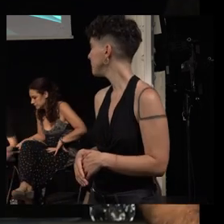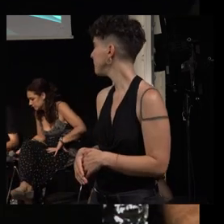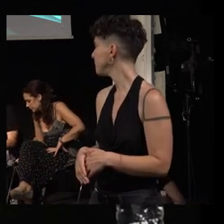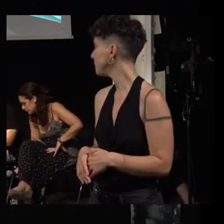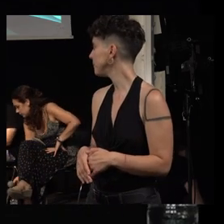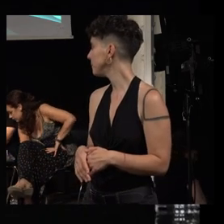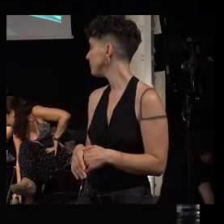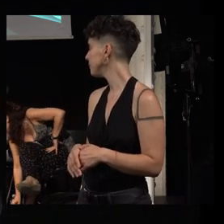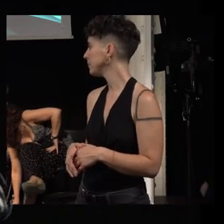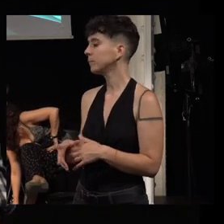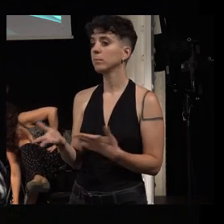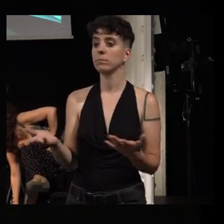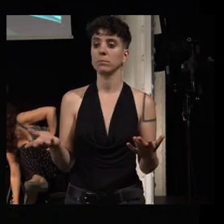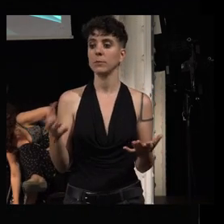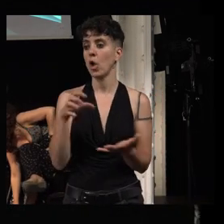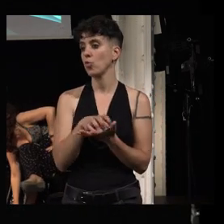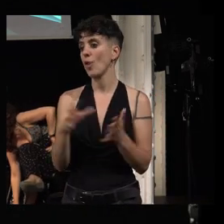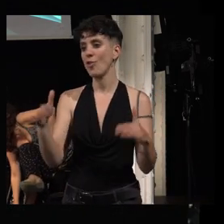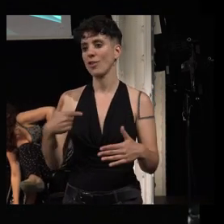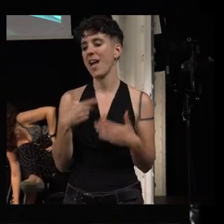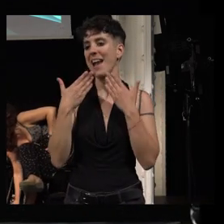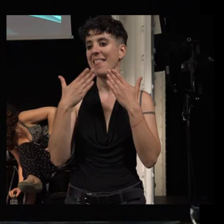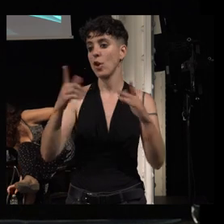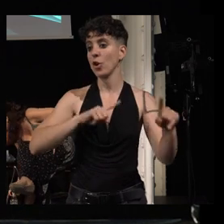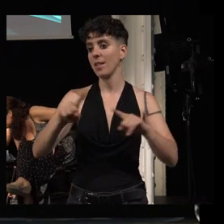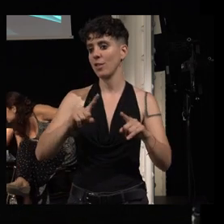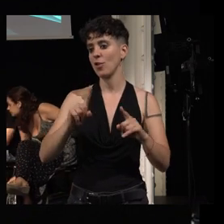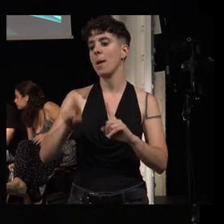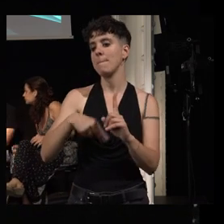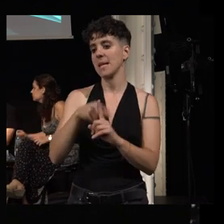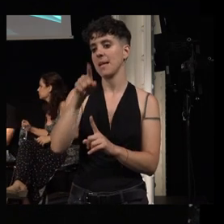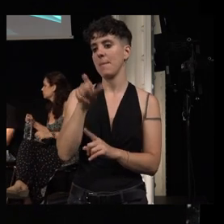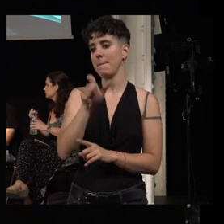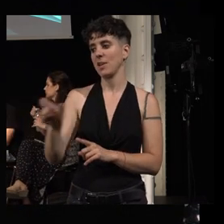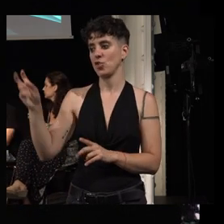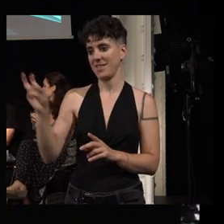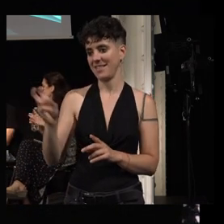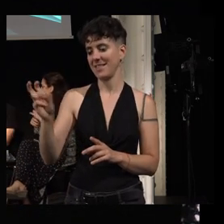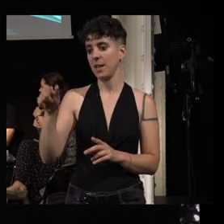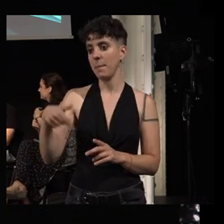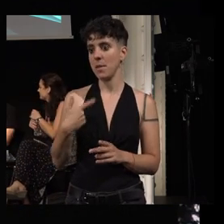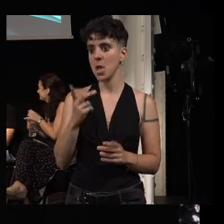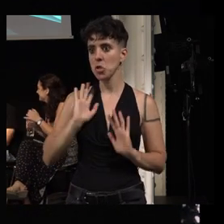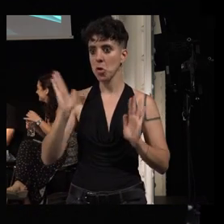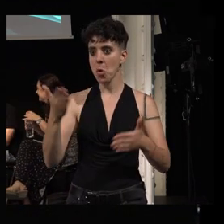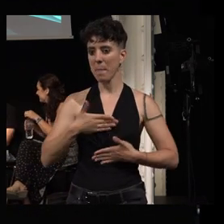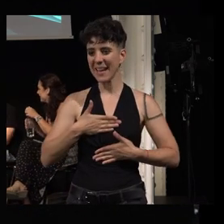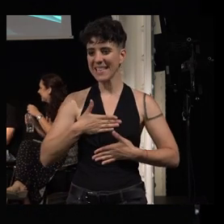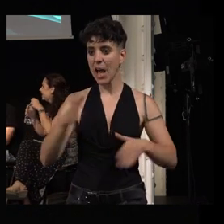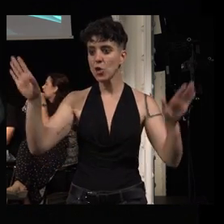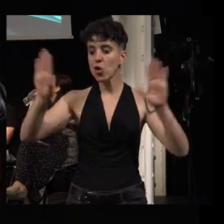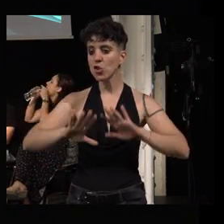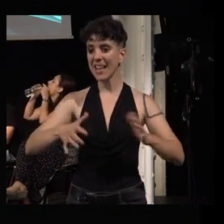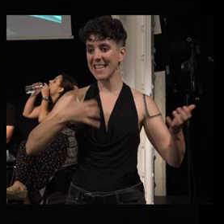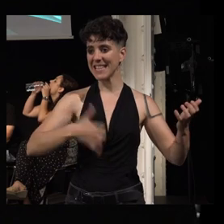No hay duda de que debo agradecer a la organización, pero también a las personas que estáis aquí. Realmente me sorprende que en la noche de San Juan en